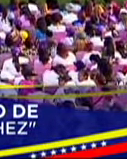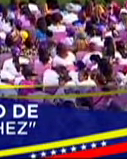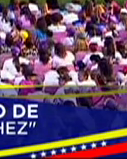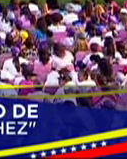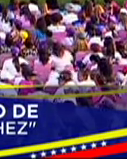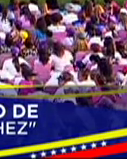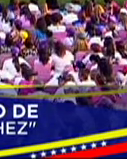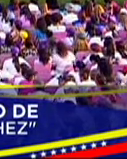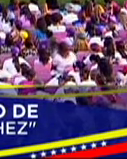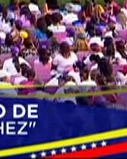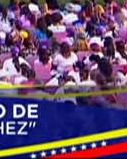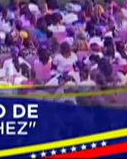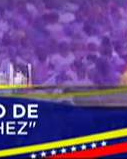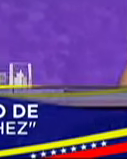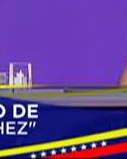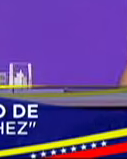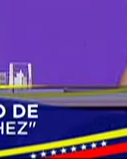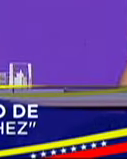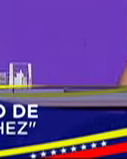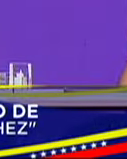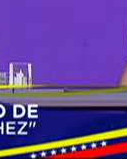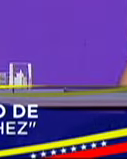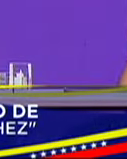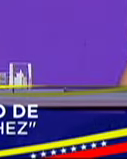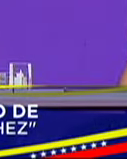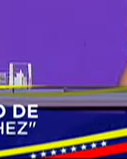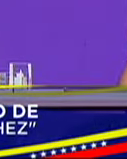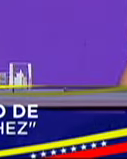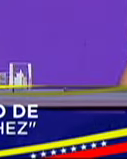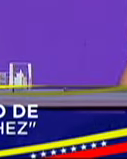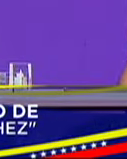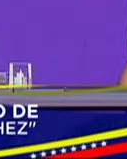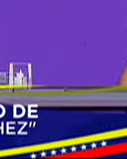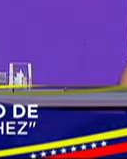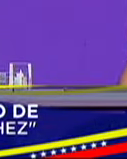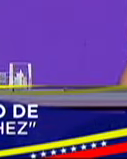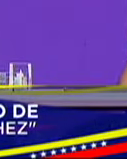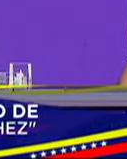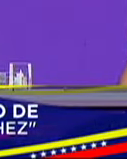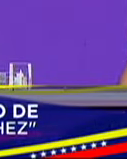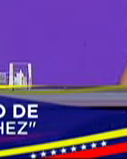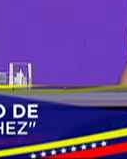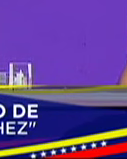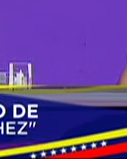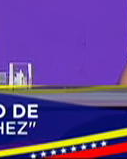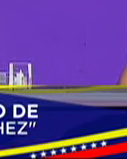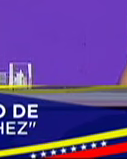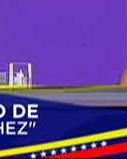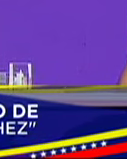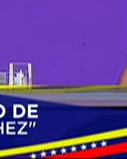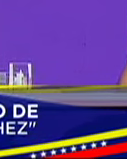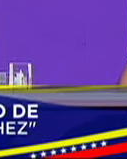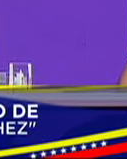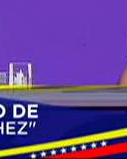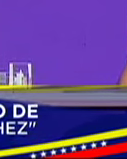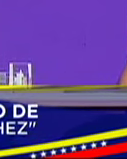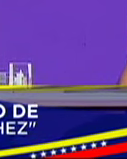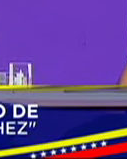trabajadores. En segundo lugar, vamos a impulsar una segunda matriz